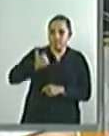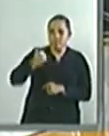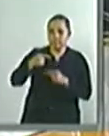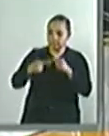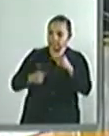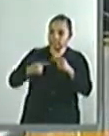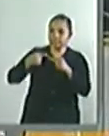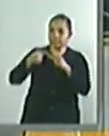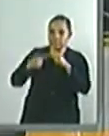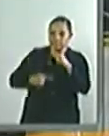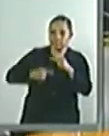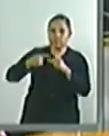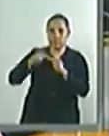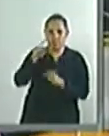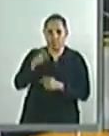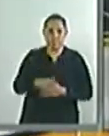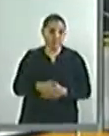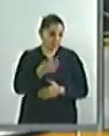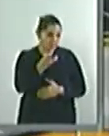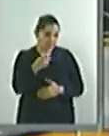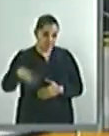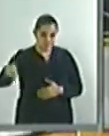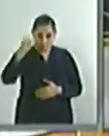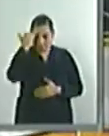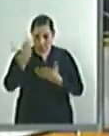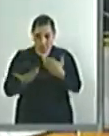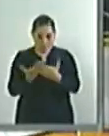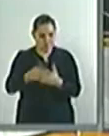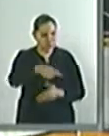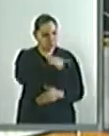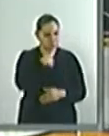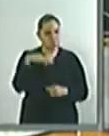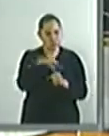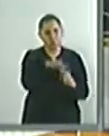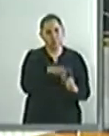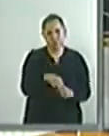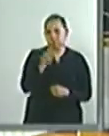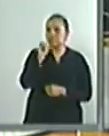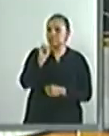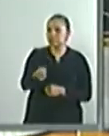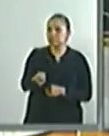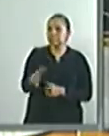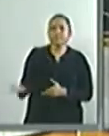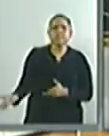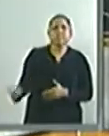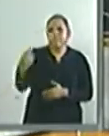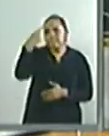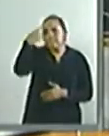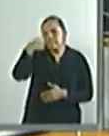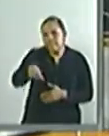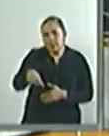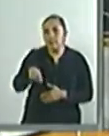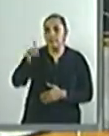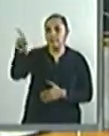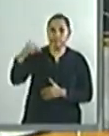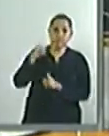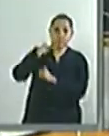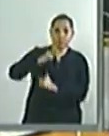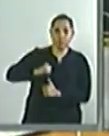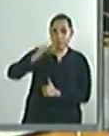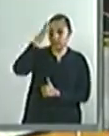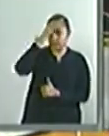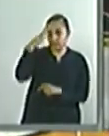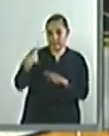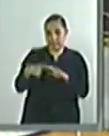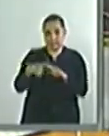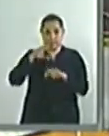misma votaremos a favor del presente dictamen para que las autoridades competentes